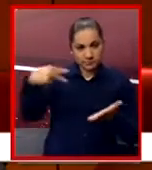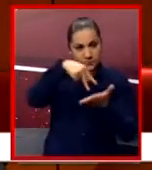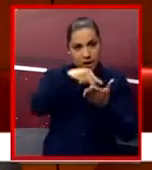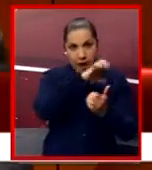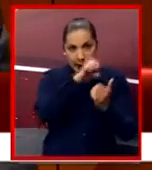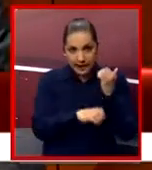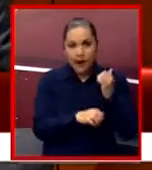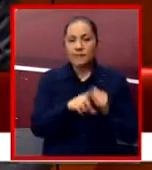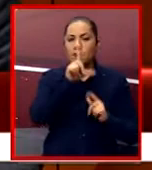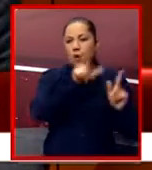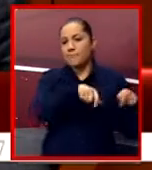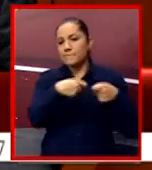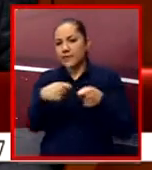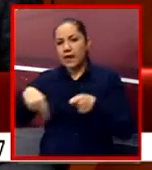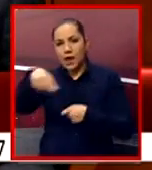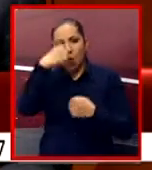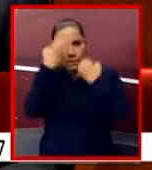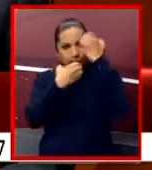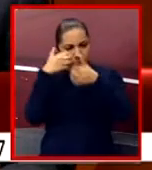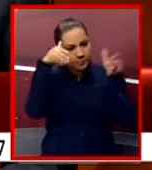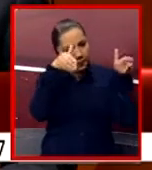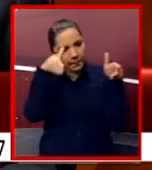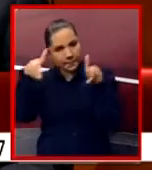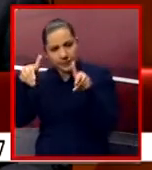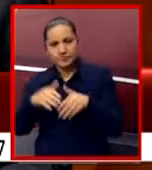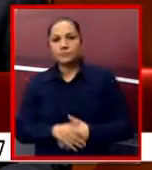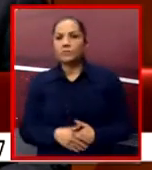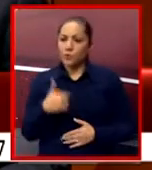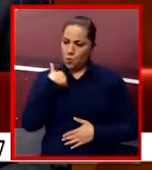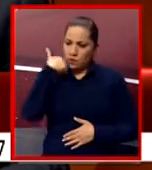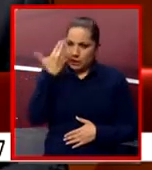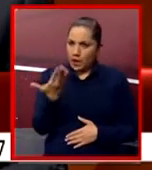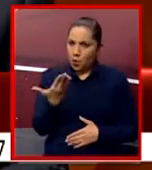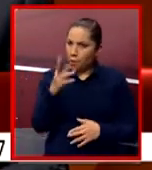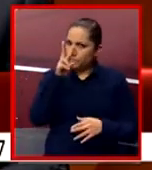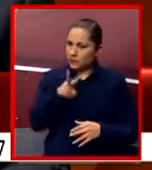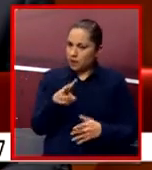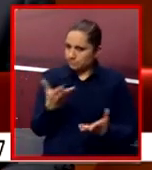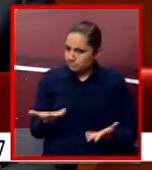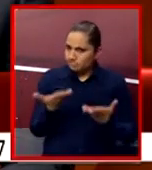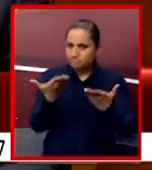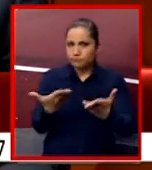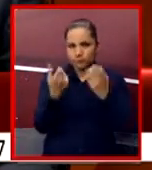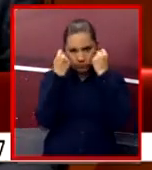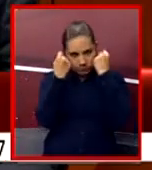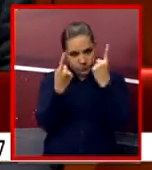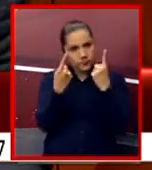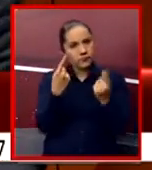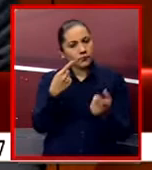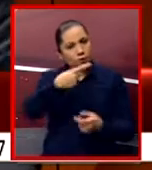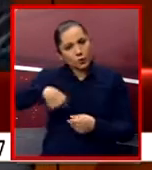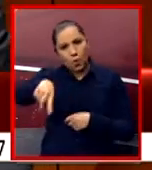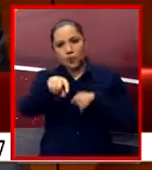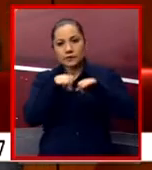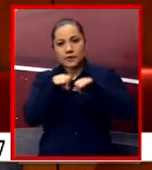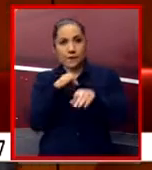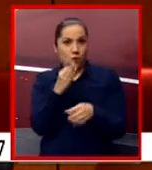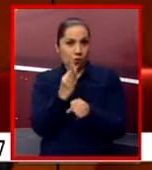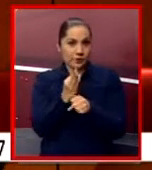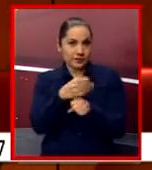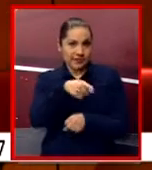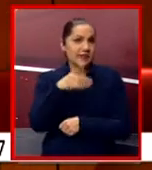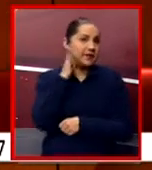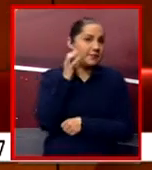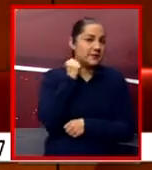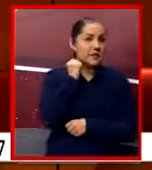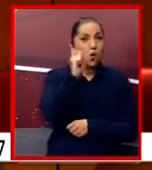reconocimiento al Senado de la República, un Senado que efectivamente está ya en su último año legislativo y que